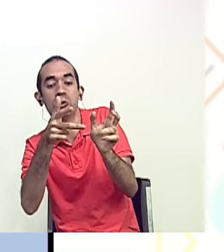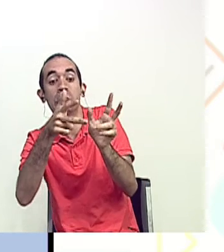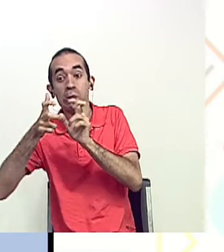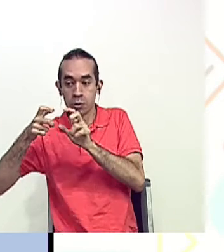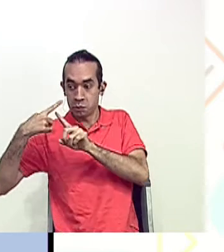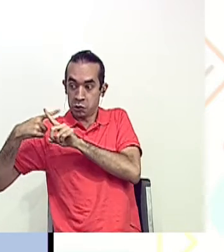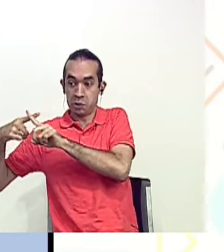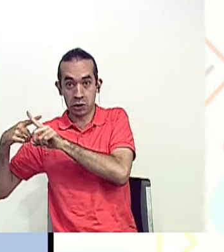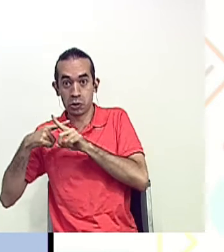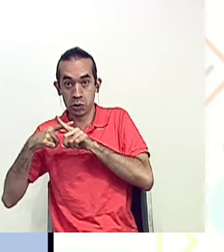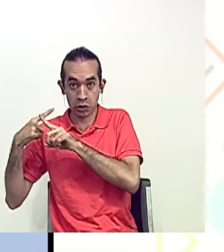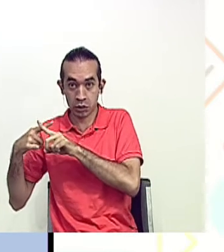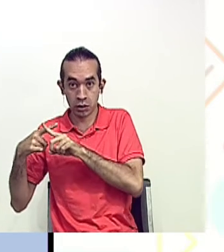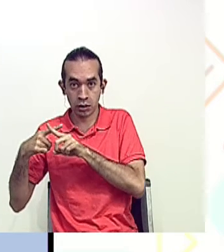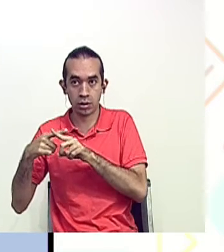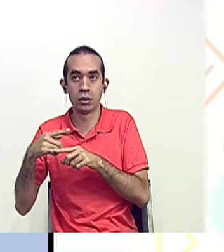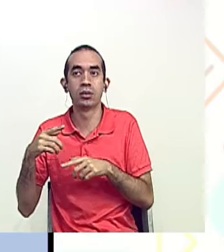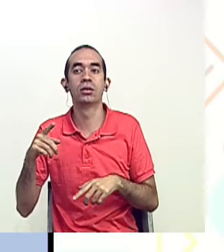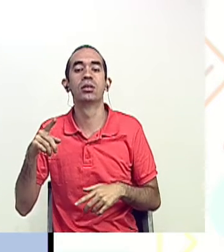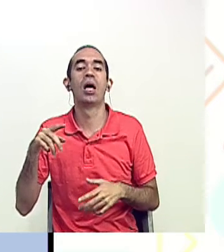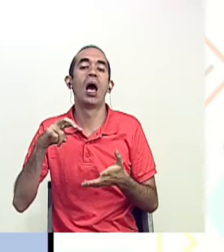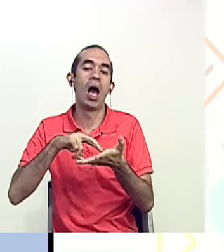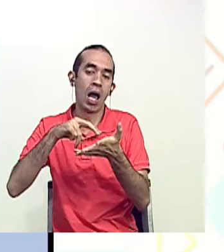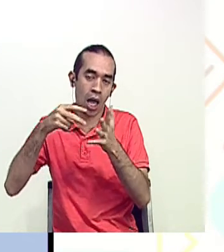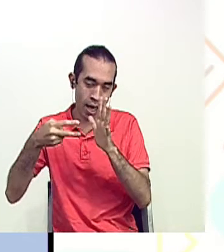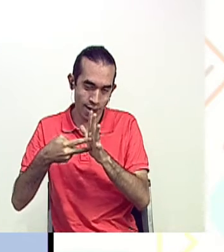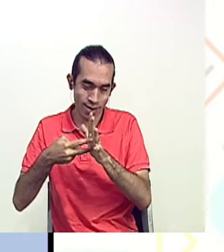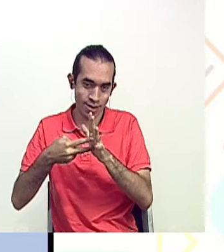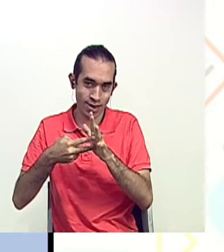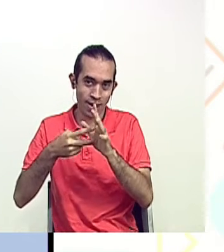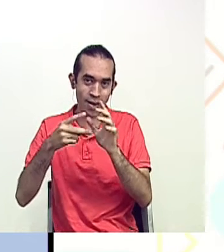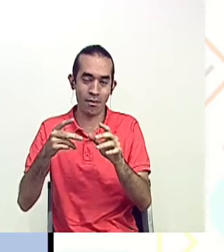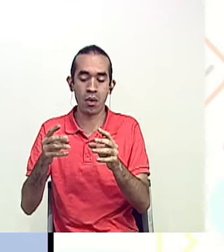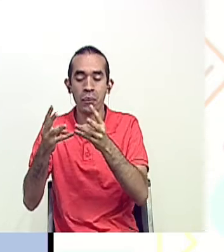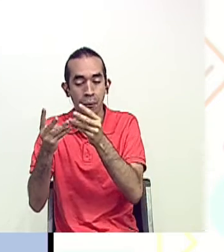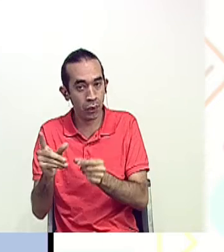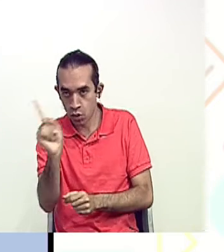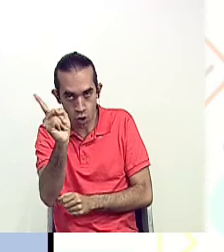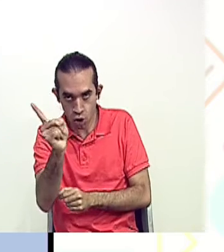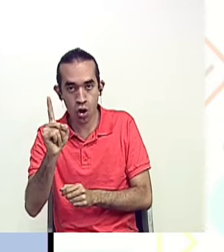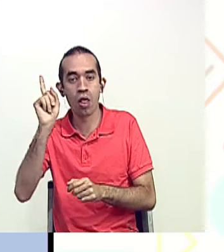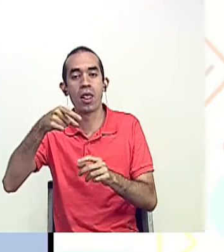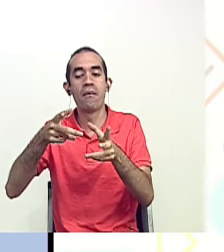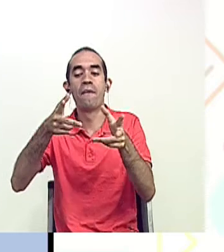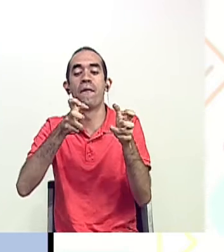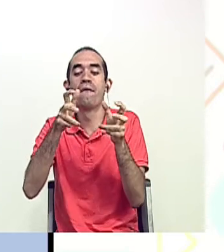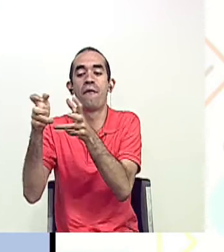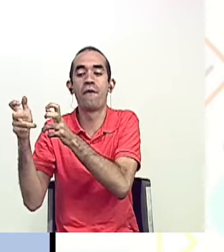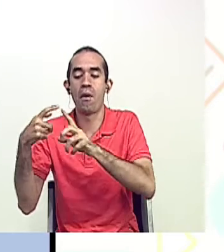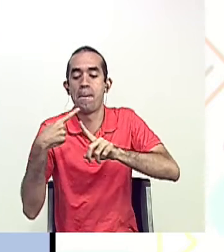expresión dada la debemos entregar como producto de sus factores.